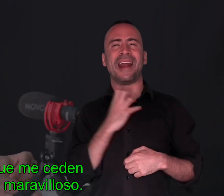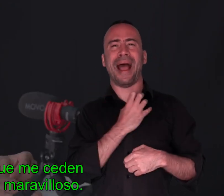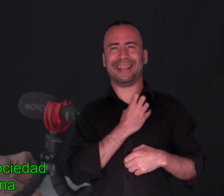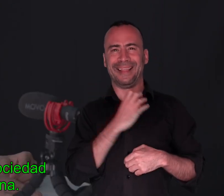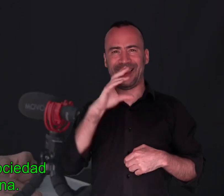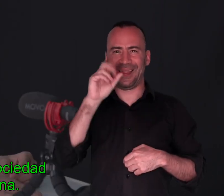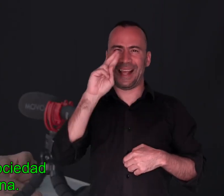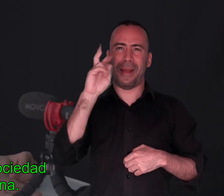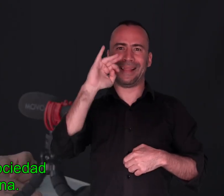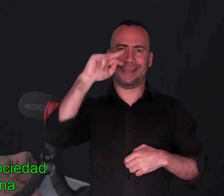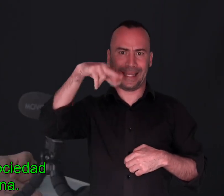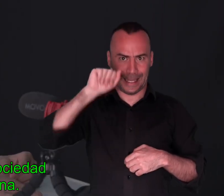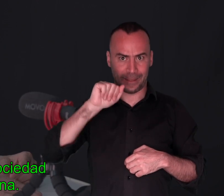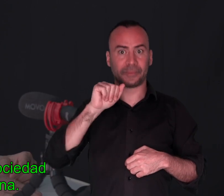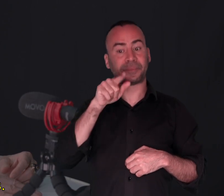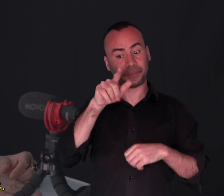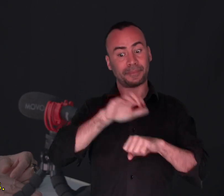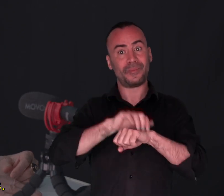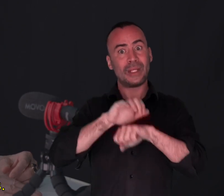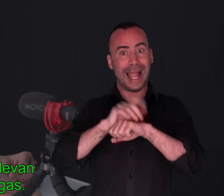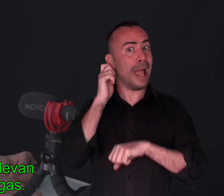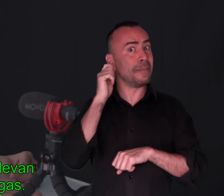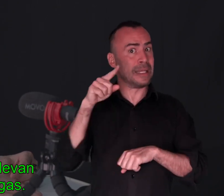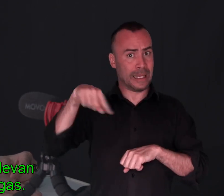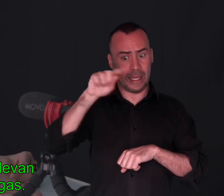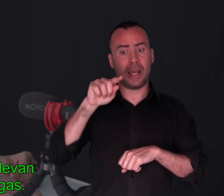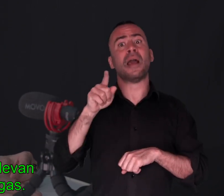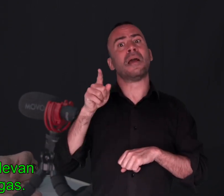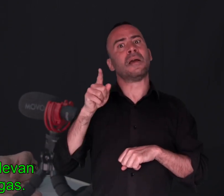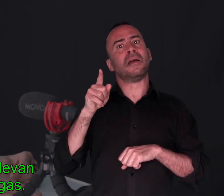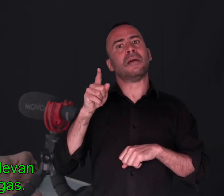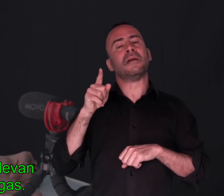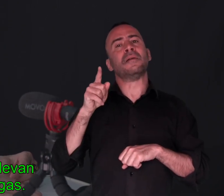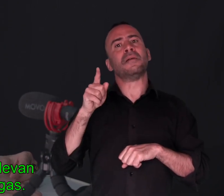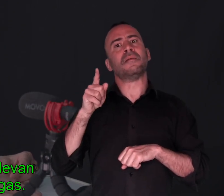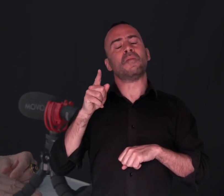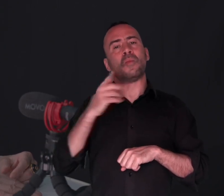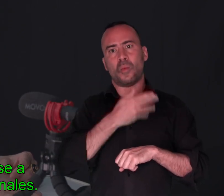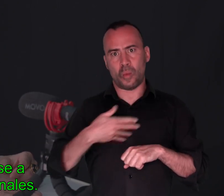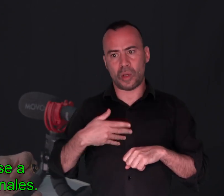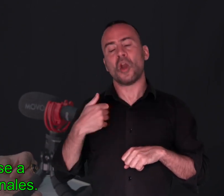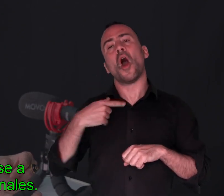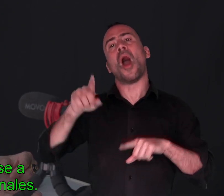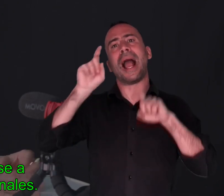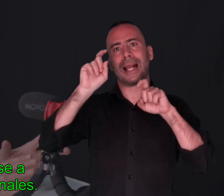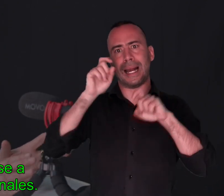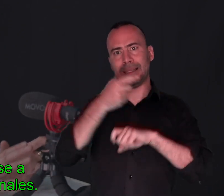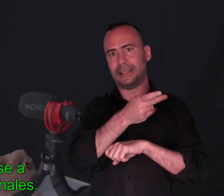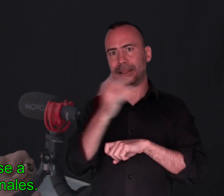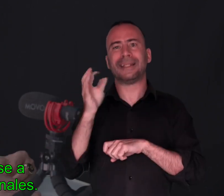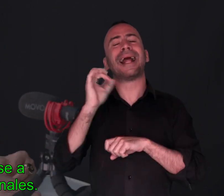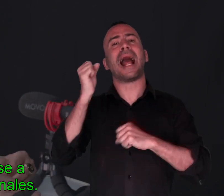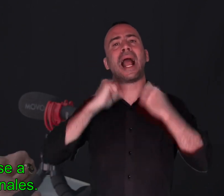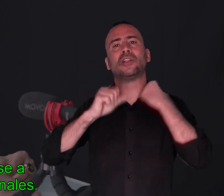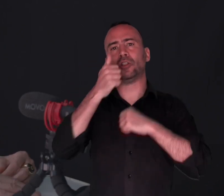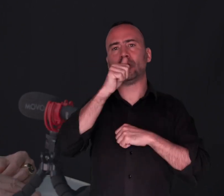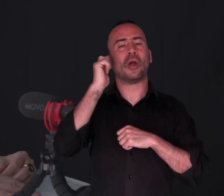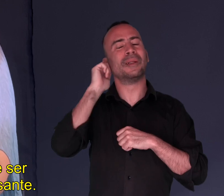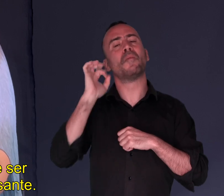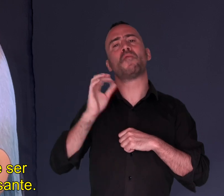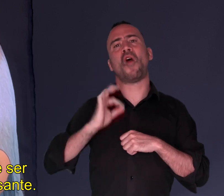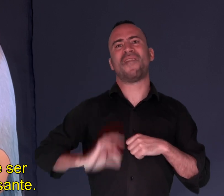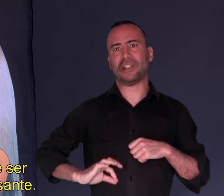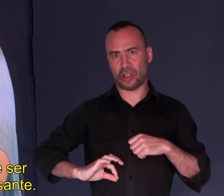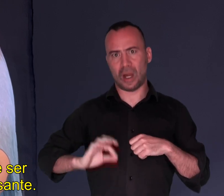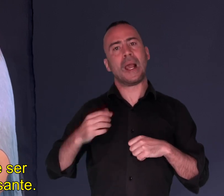que es maravilloso que es la sociedad cervantina ostras sí que lo llevan unas amigas y doy clases a no profesionales